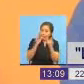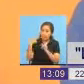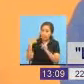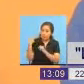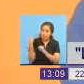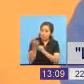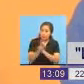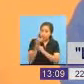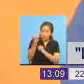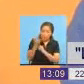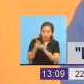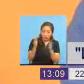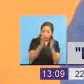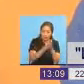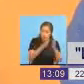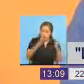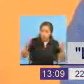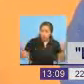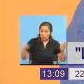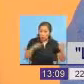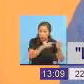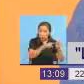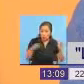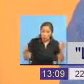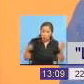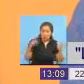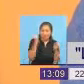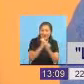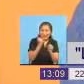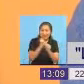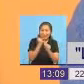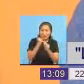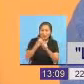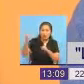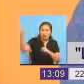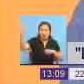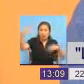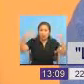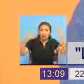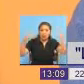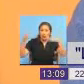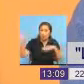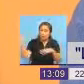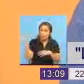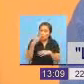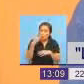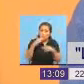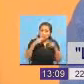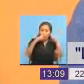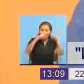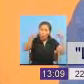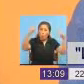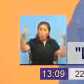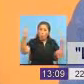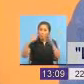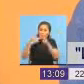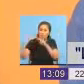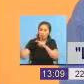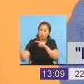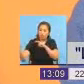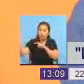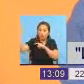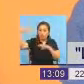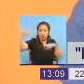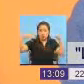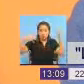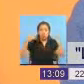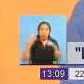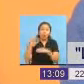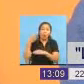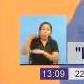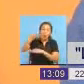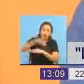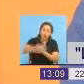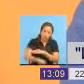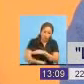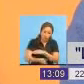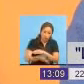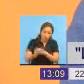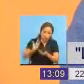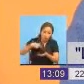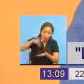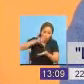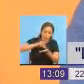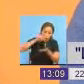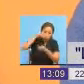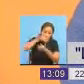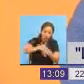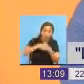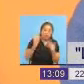previsto en este tramo de ejecución iluminar todos los bajos puentes que están en el parque sea uno cuando accede al parque va a